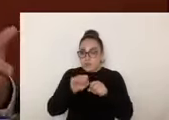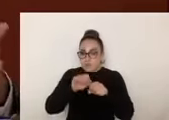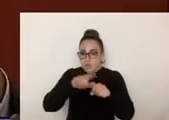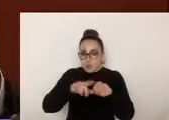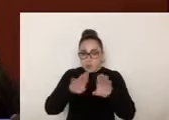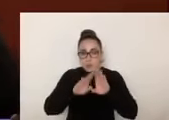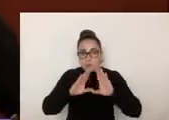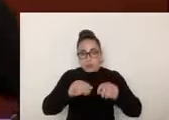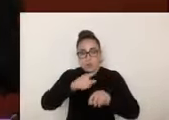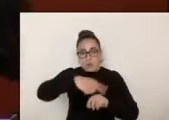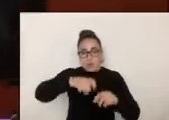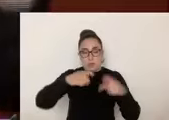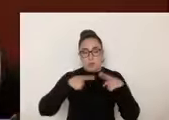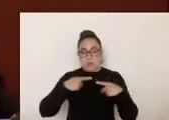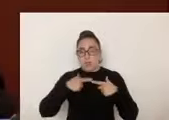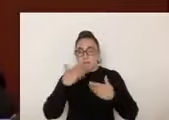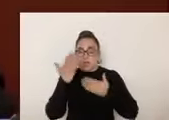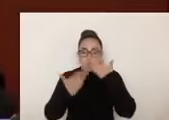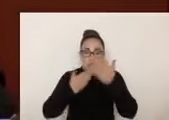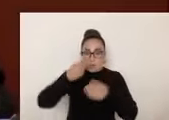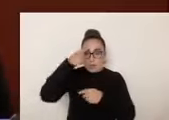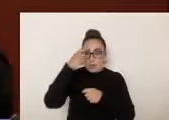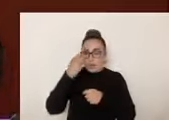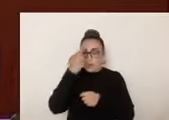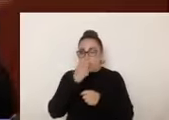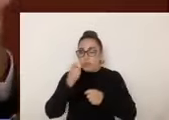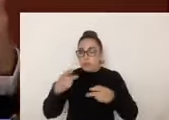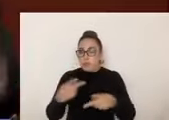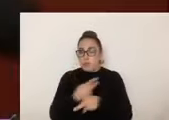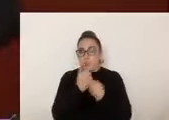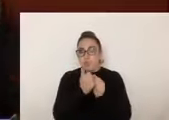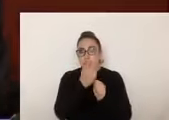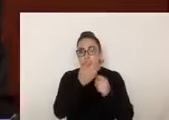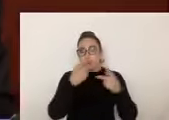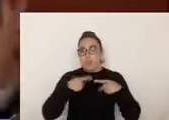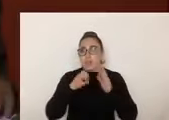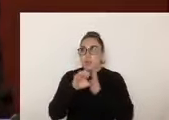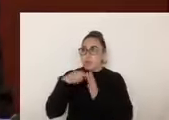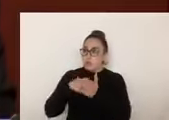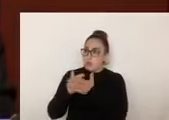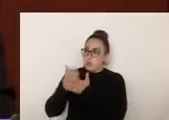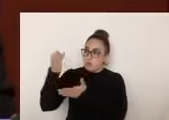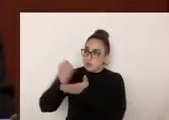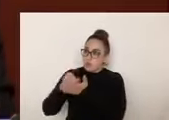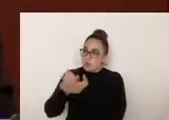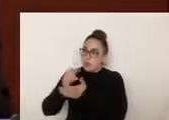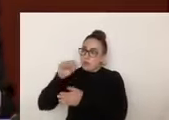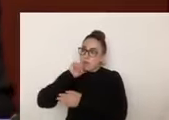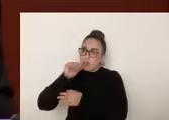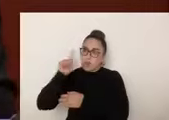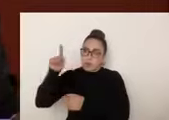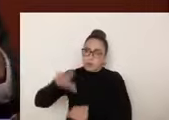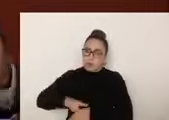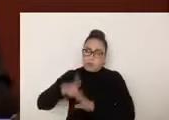diferencial en criminología, ¿no? Es decir, negar la víctima, ¿no? No pago mis impuestos al Estado, el Estado tiene mucho dinero, da igual.